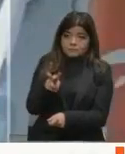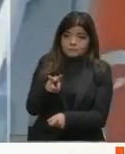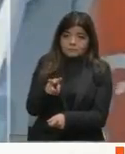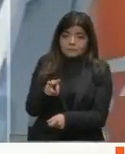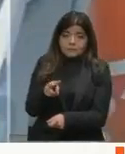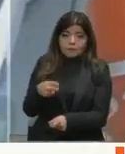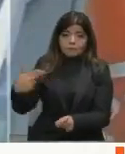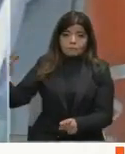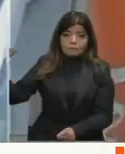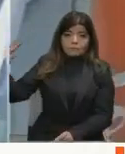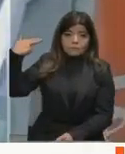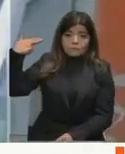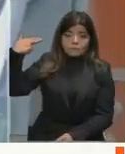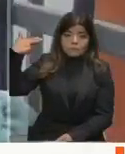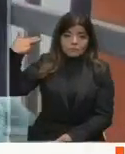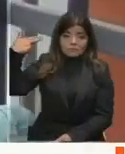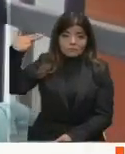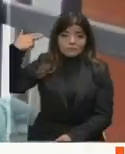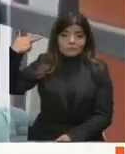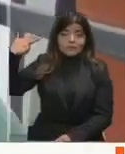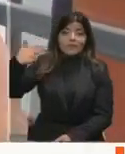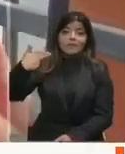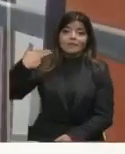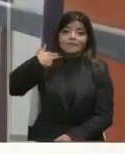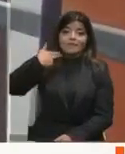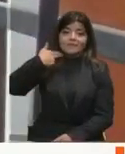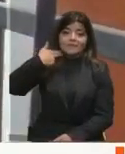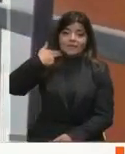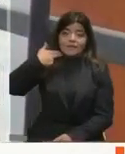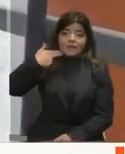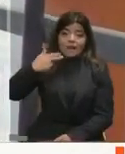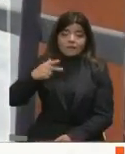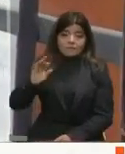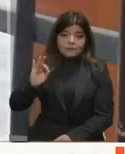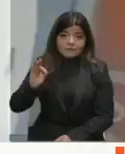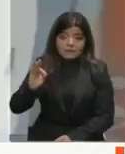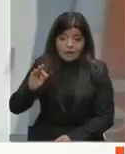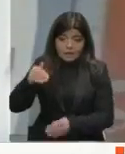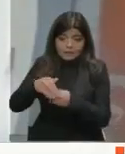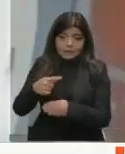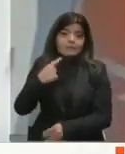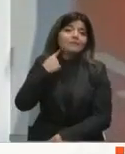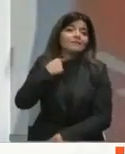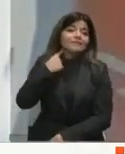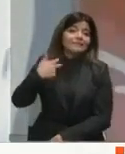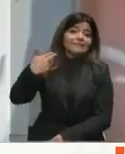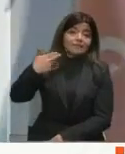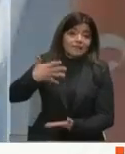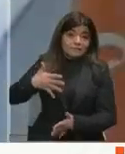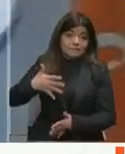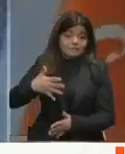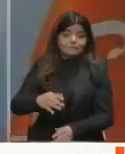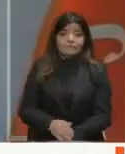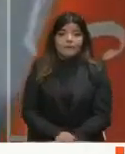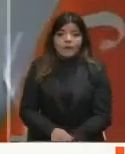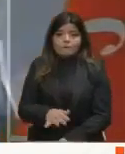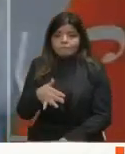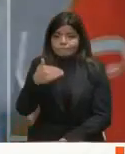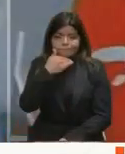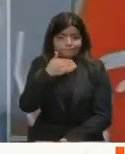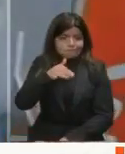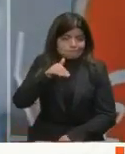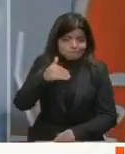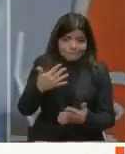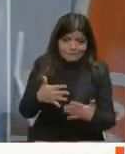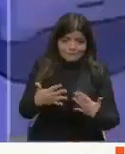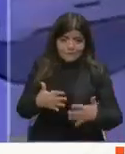me encañona una persona en una pistola acá en el cuello, donde hasta el día sábado en la tarde tenía marcado. En cosa de segundos, como siempre pasa